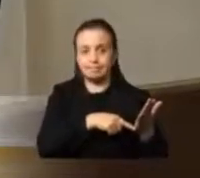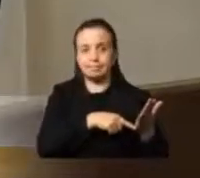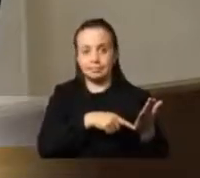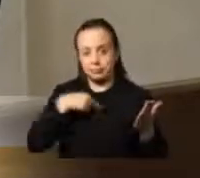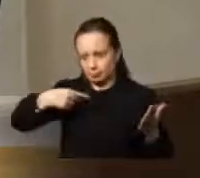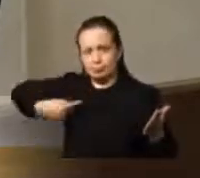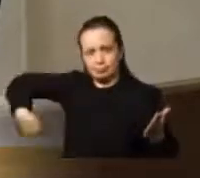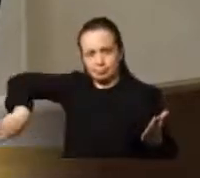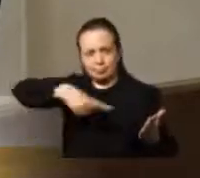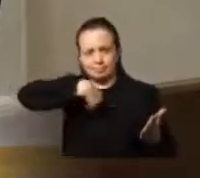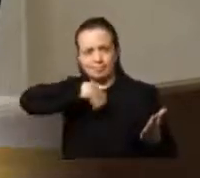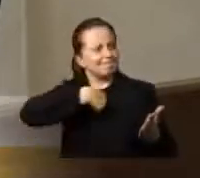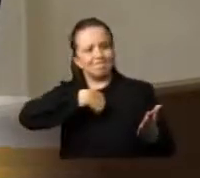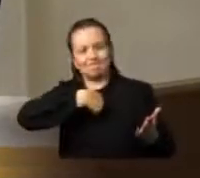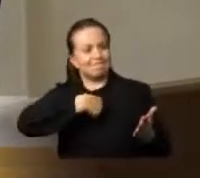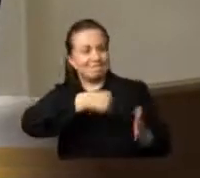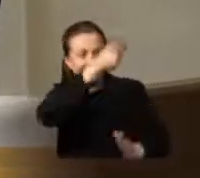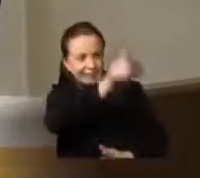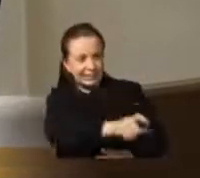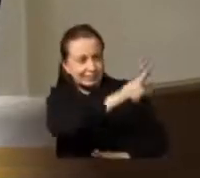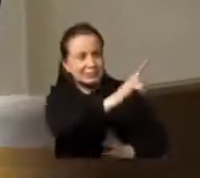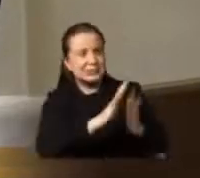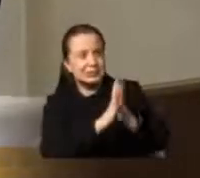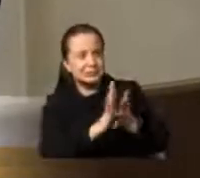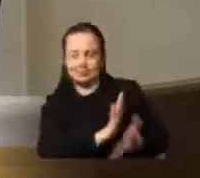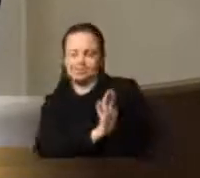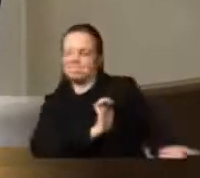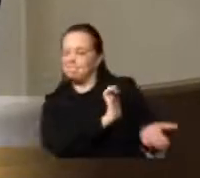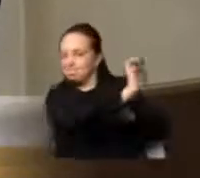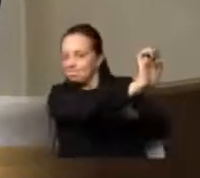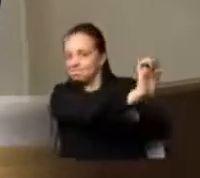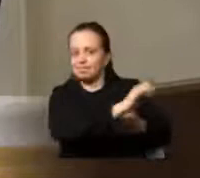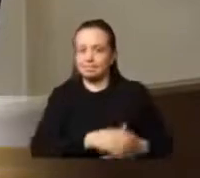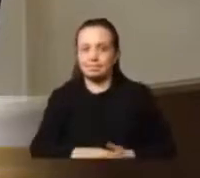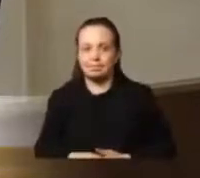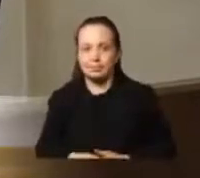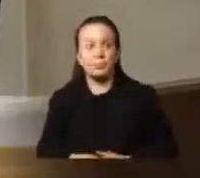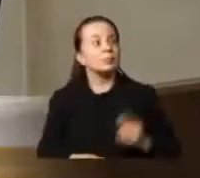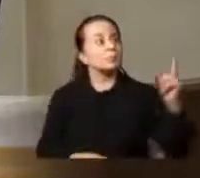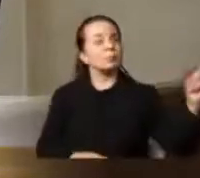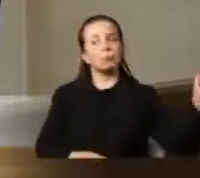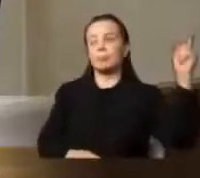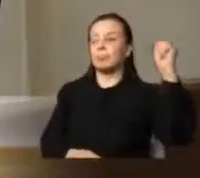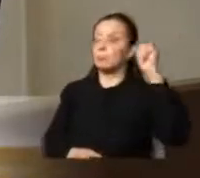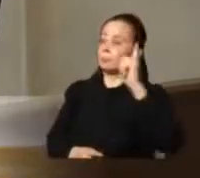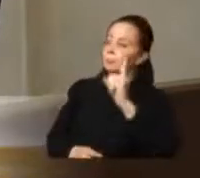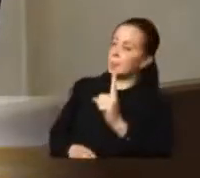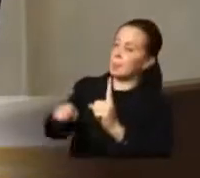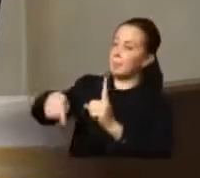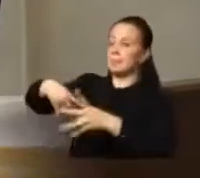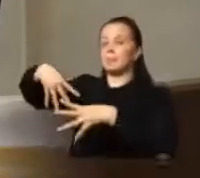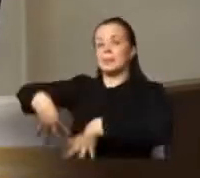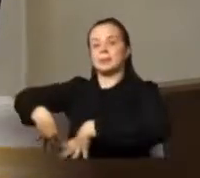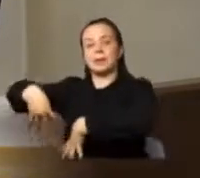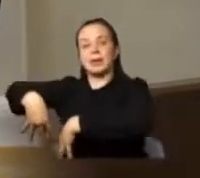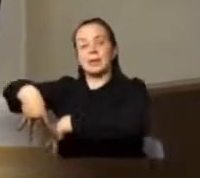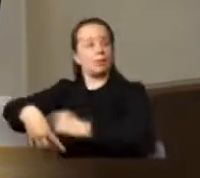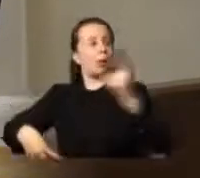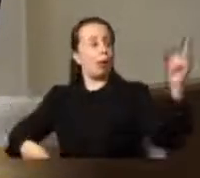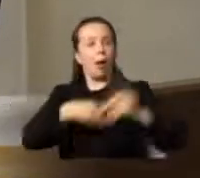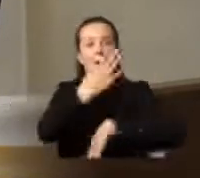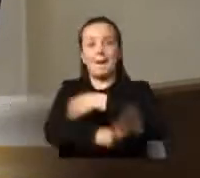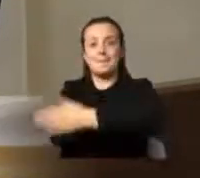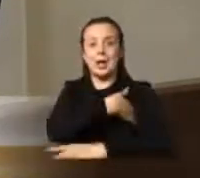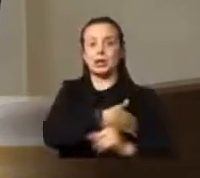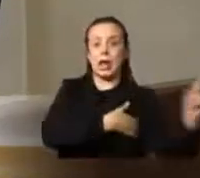que rechazar sus palabras y sus pronunciamientos, donde se ha querido presentar a esa protesta social como